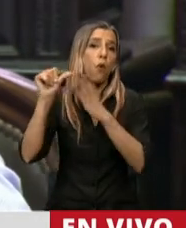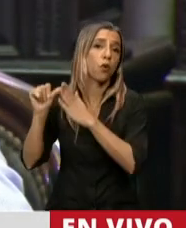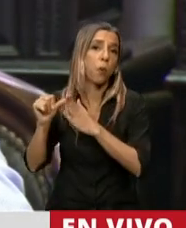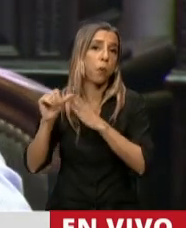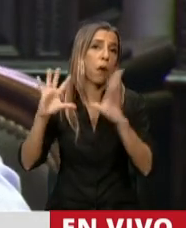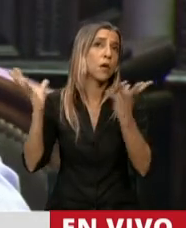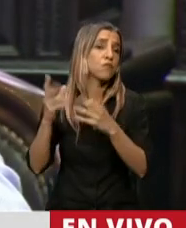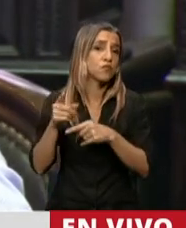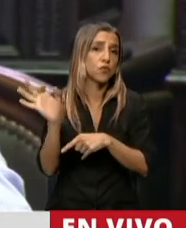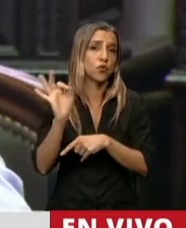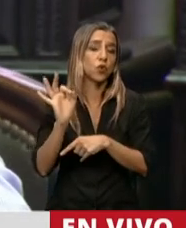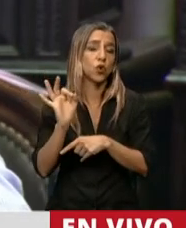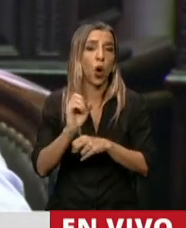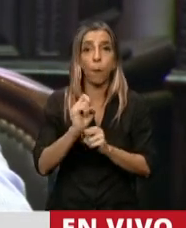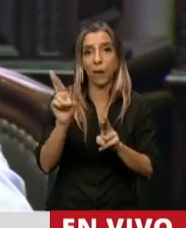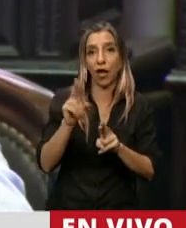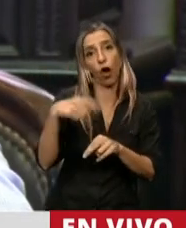para afrontar la pandemia.